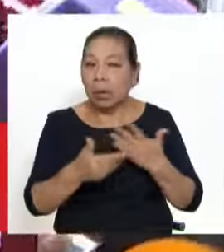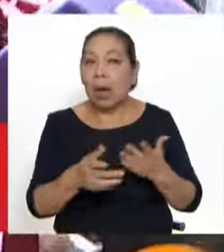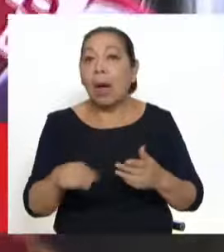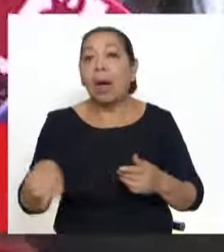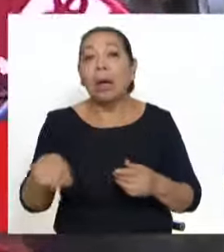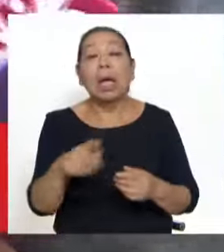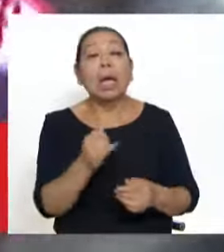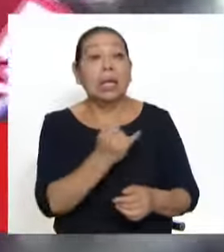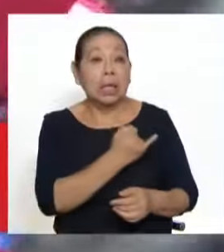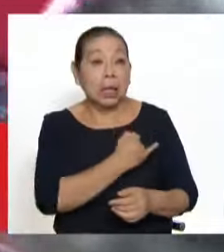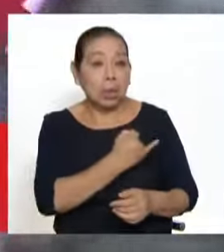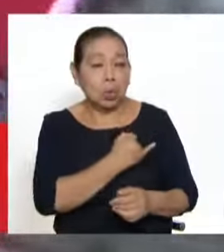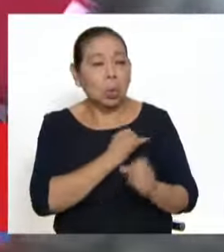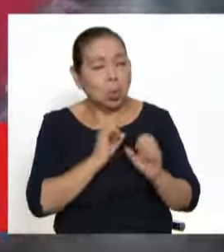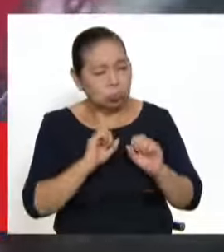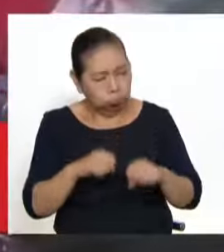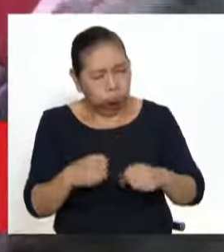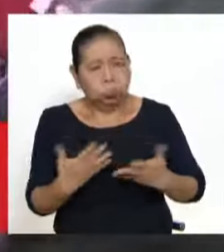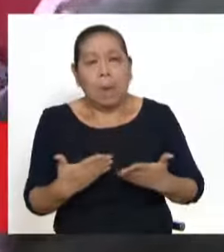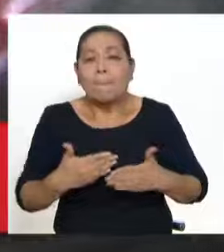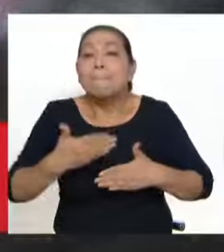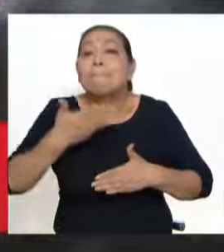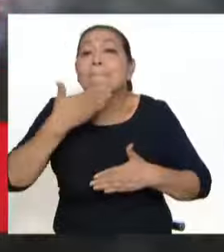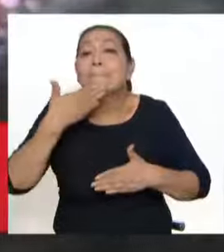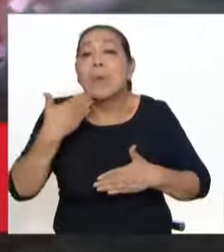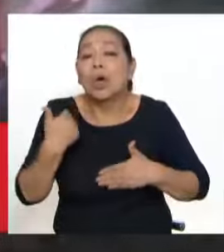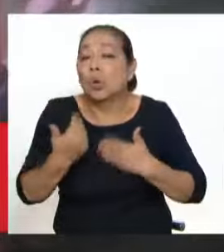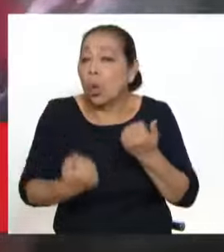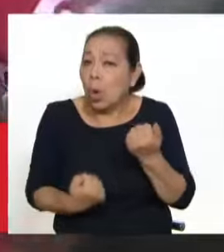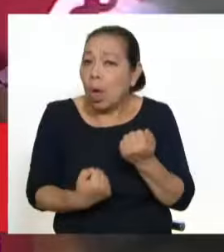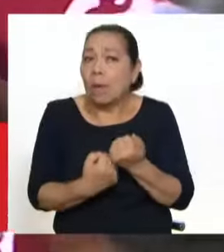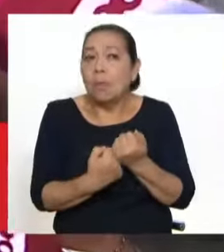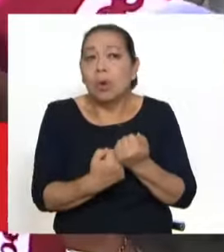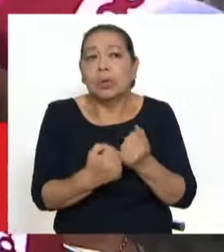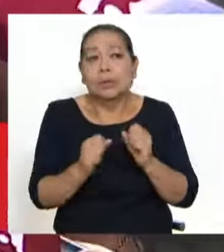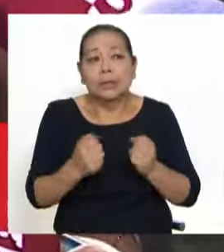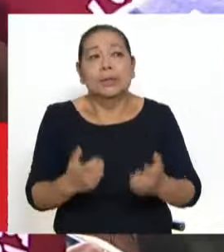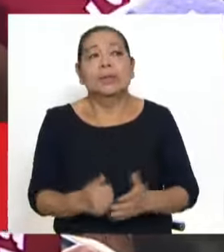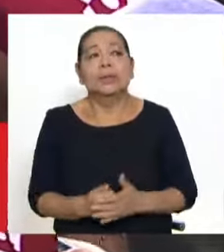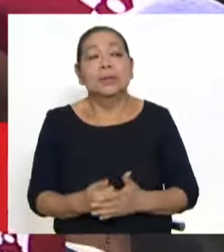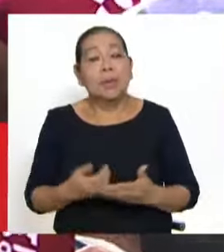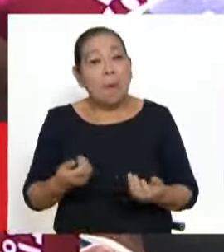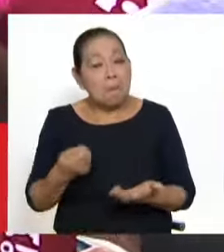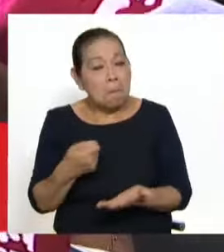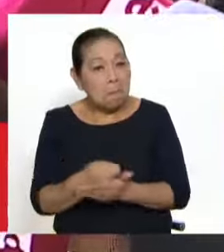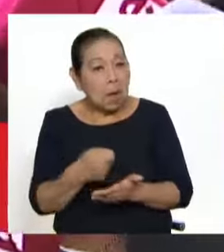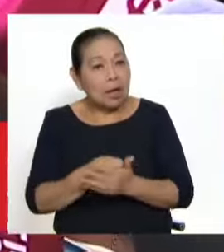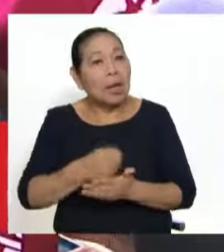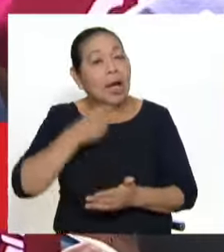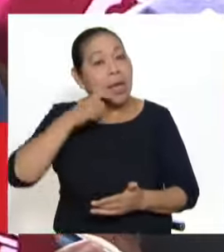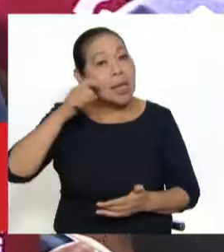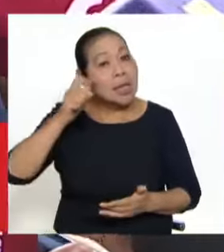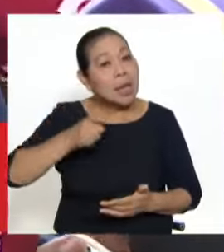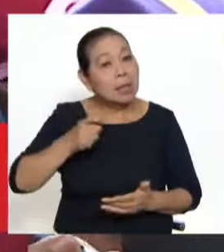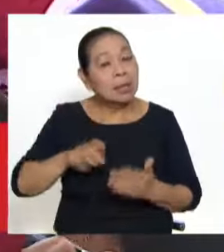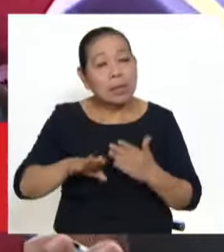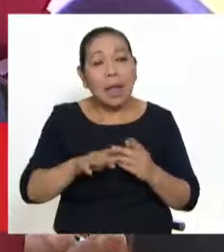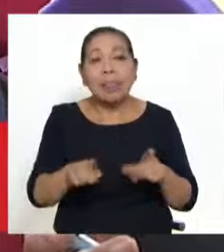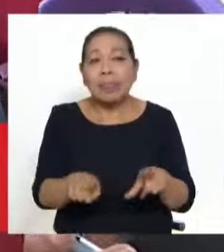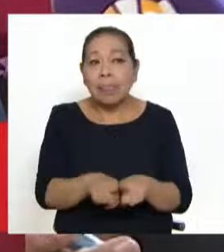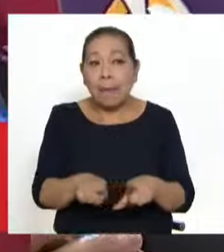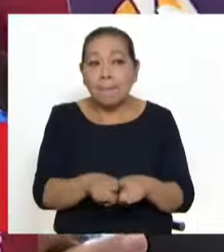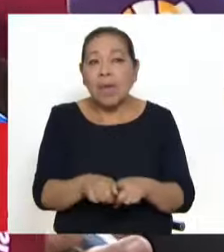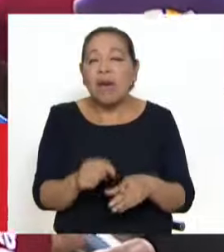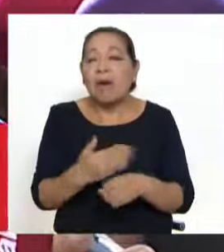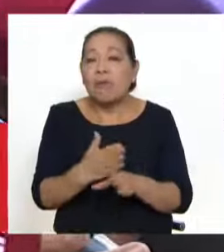los institutos y eso nos va a permitir darle todo el apoyo, el respaldo financiero que requieren, sanear también